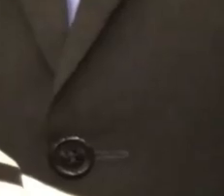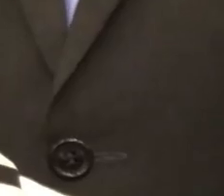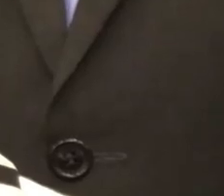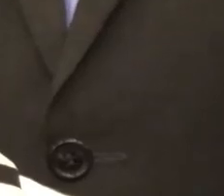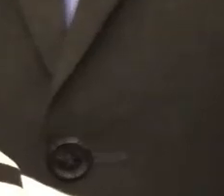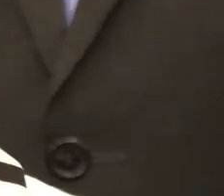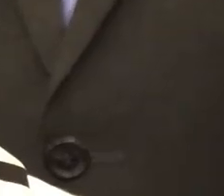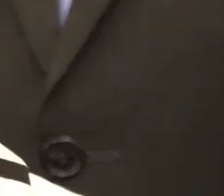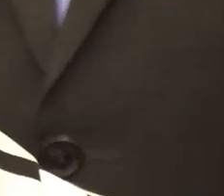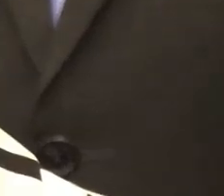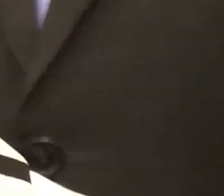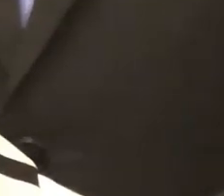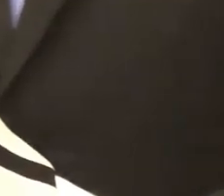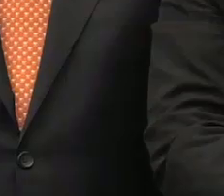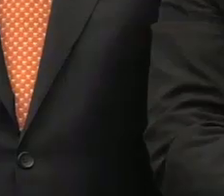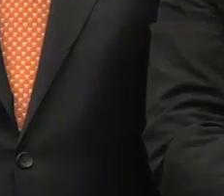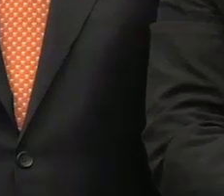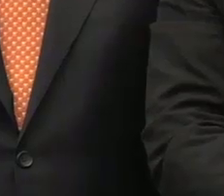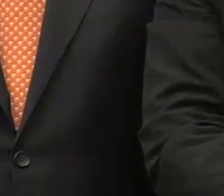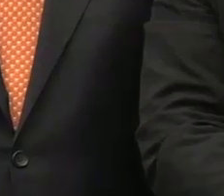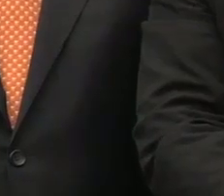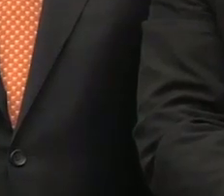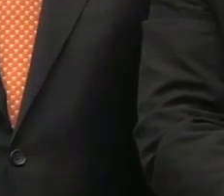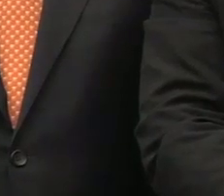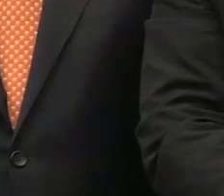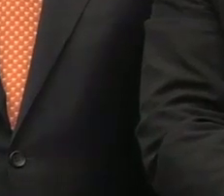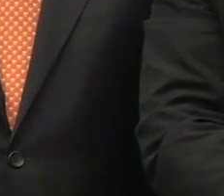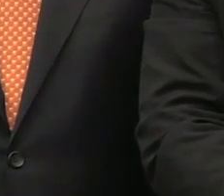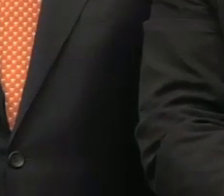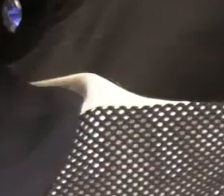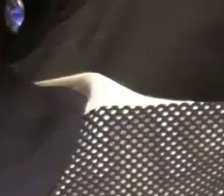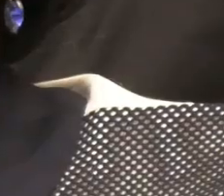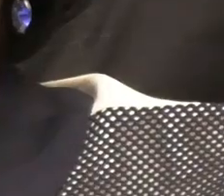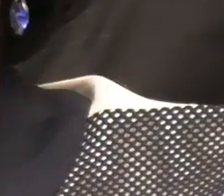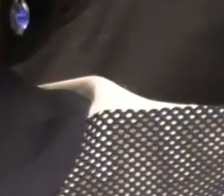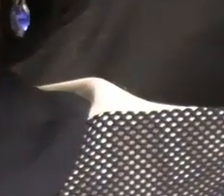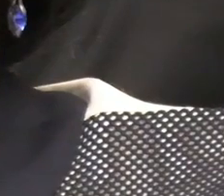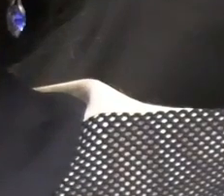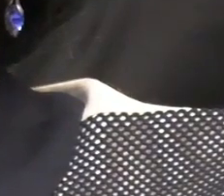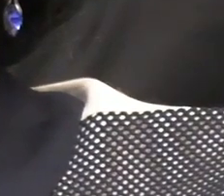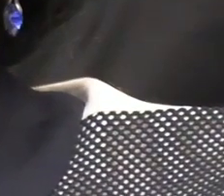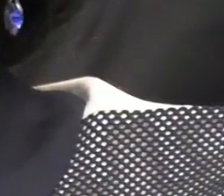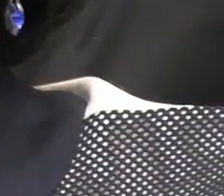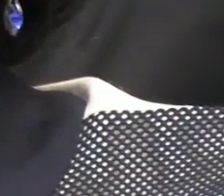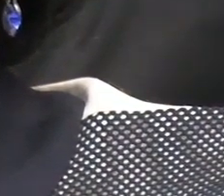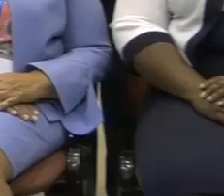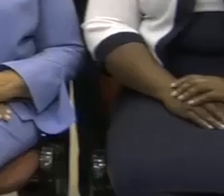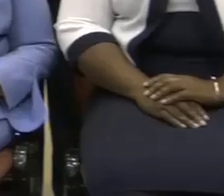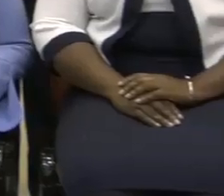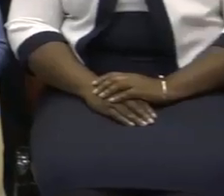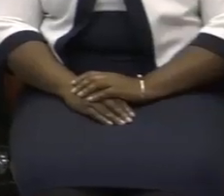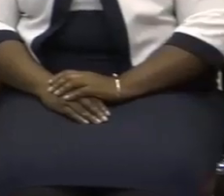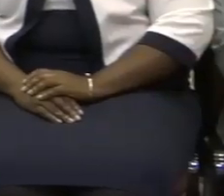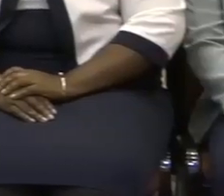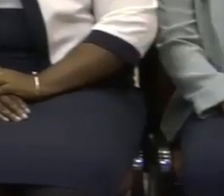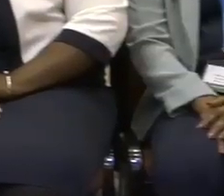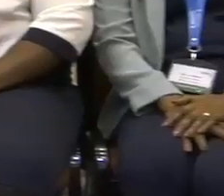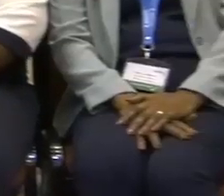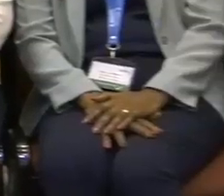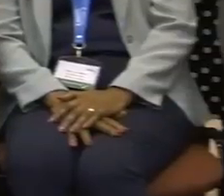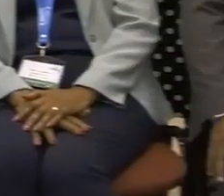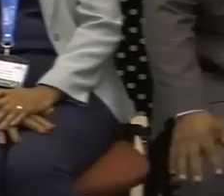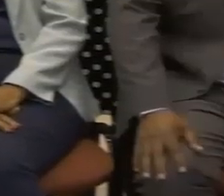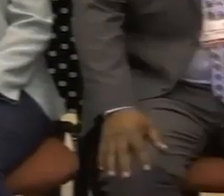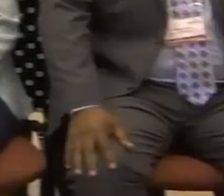OREALC UNESCO Santiago. En el marco del Objetivo del Desarrollo Sostenible número 4, Educación de Calidad, y la Agenda de